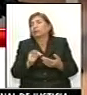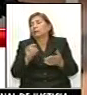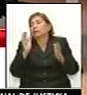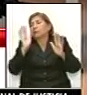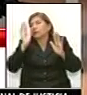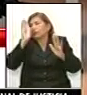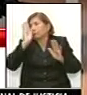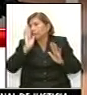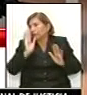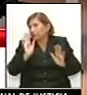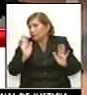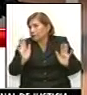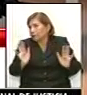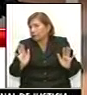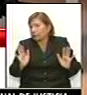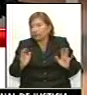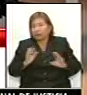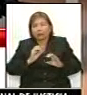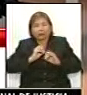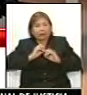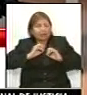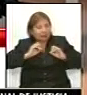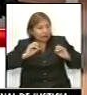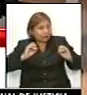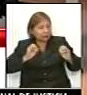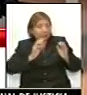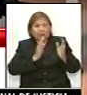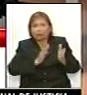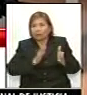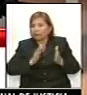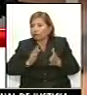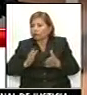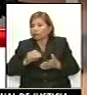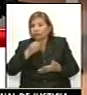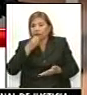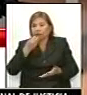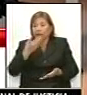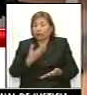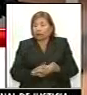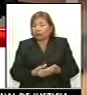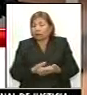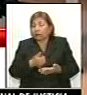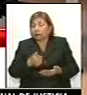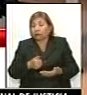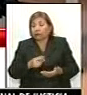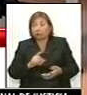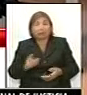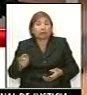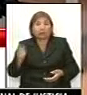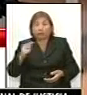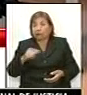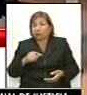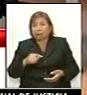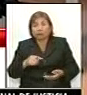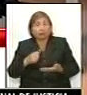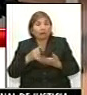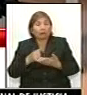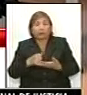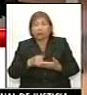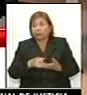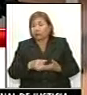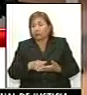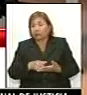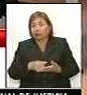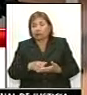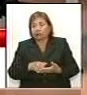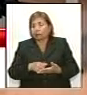Dios, o sea, sin ningún tipo de preparación. Qué bueno que no hubo, o sea... ¿Recibía primeros auxilios o